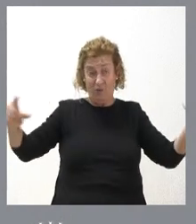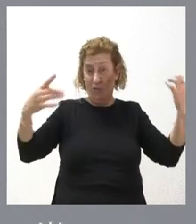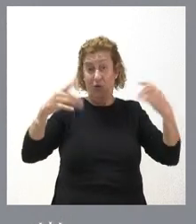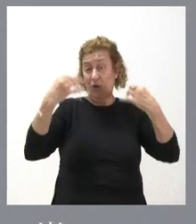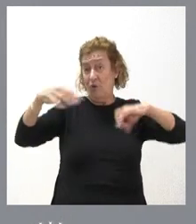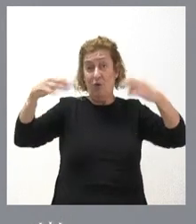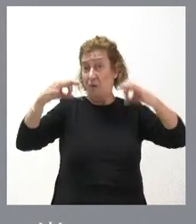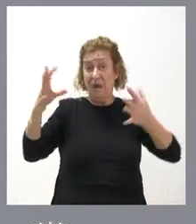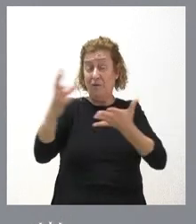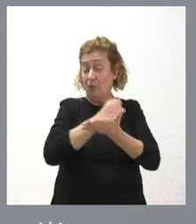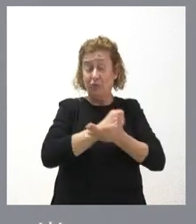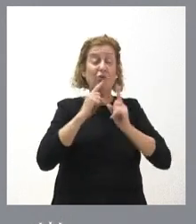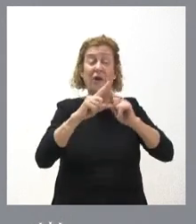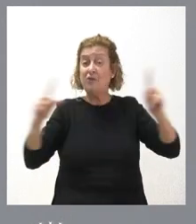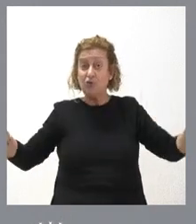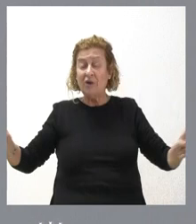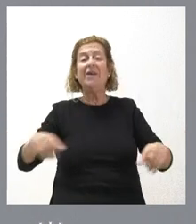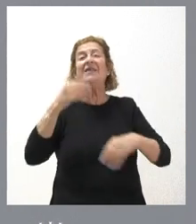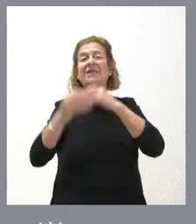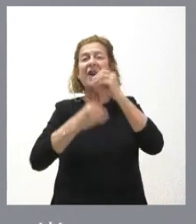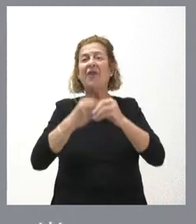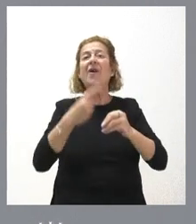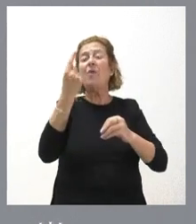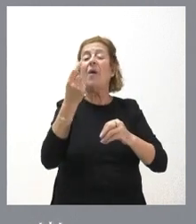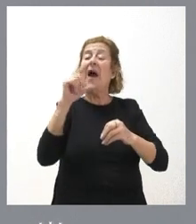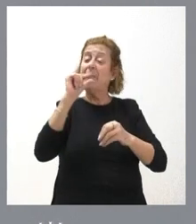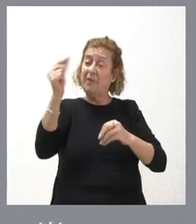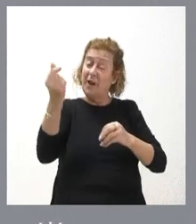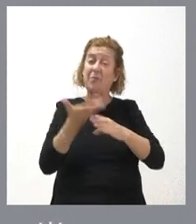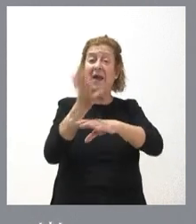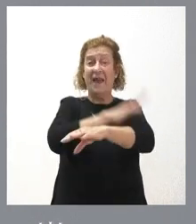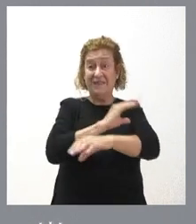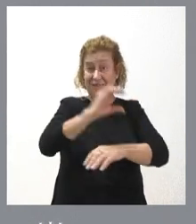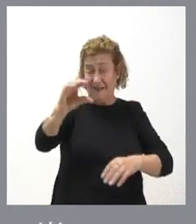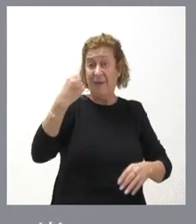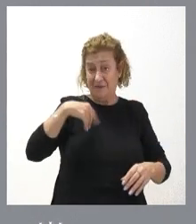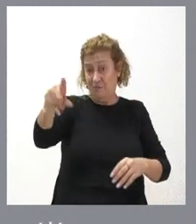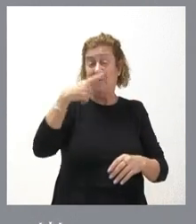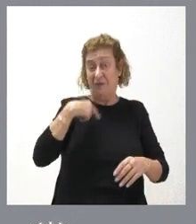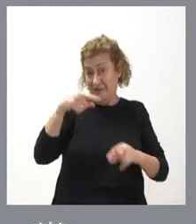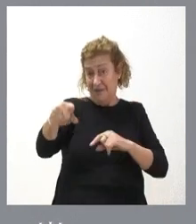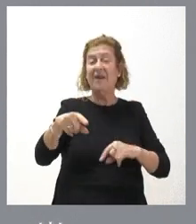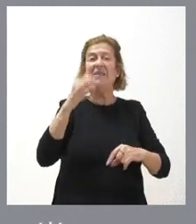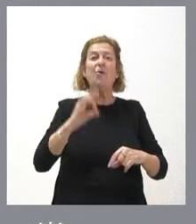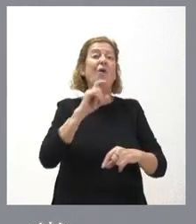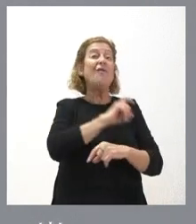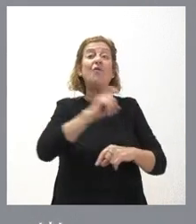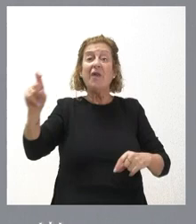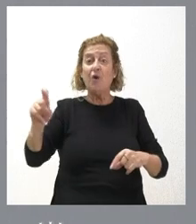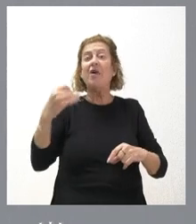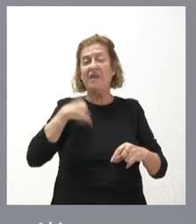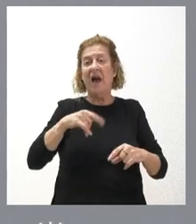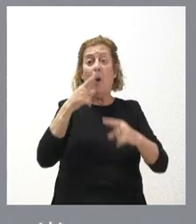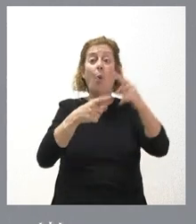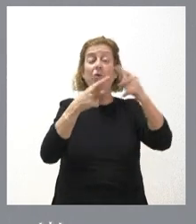de todos los ejercicios se ha hecho la cantidad Extra de la que usted hace referencia Que supongo yo que la fundación habrá utilizado para el pago de esas